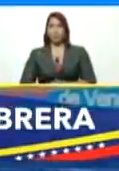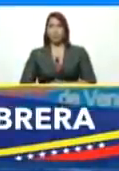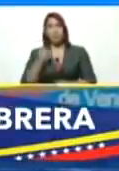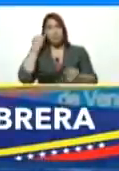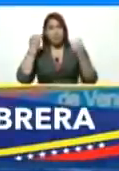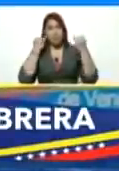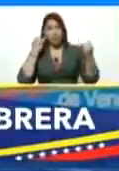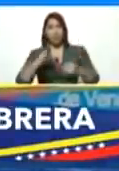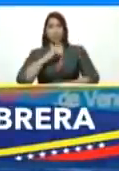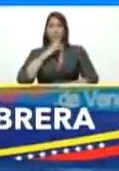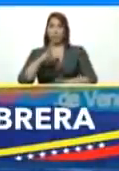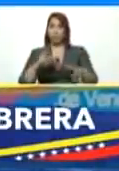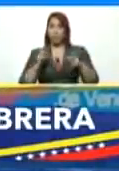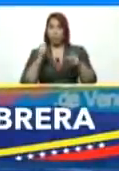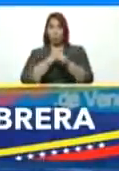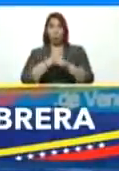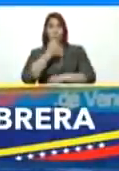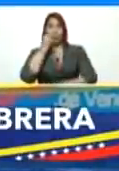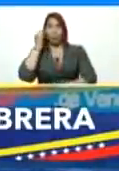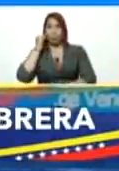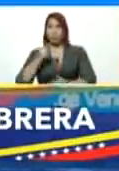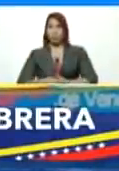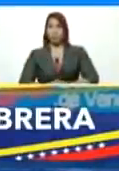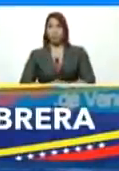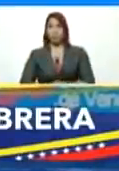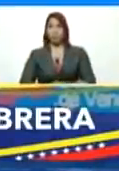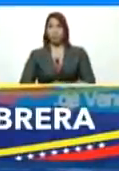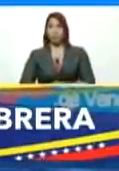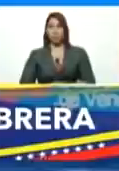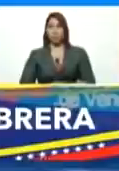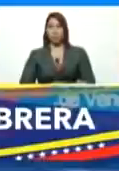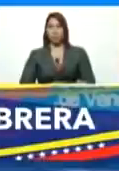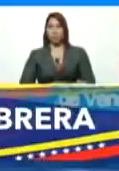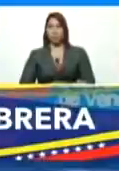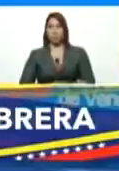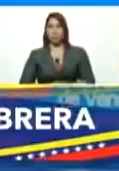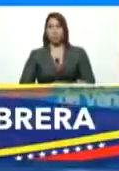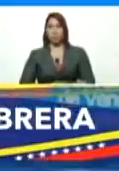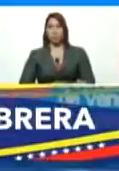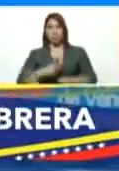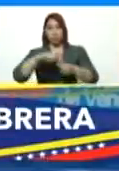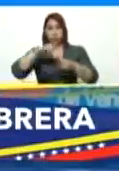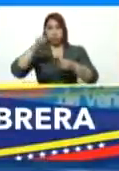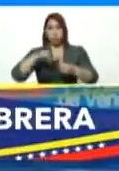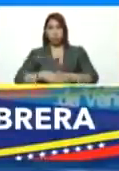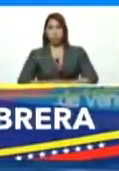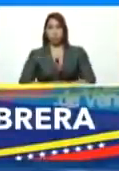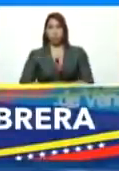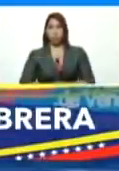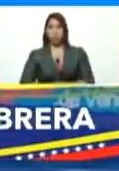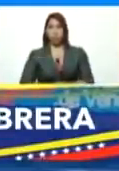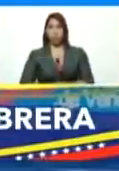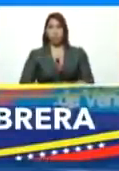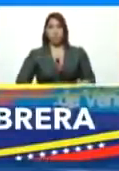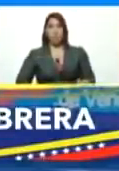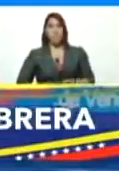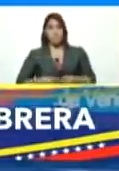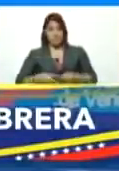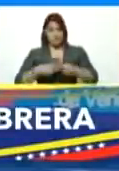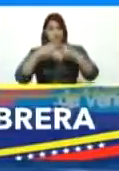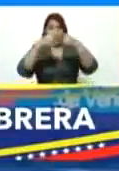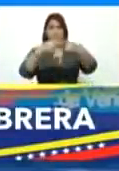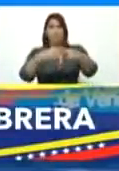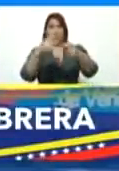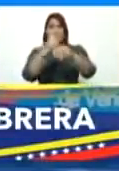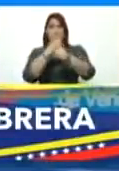idea de un banco de los trabajadores digital que les preste a los trabajadores